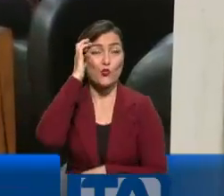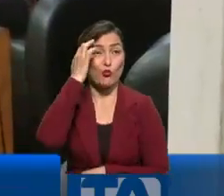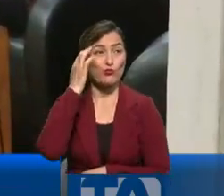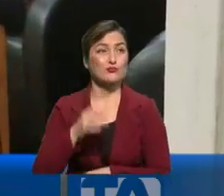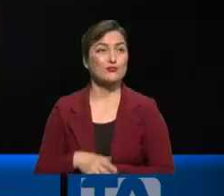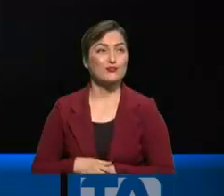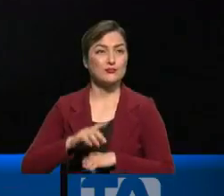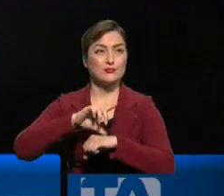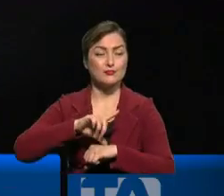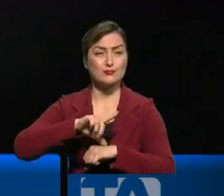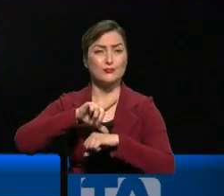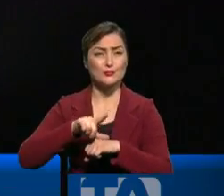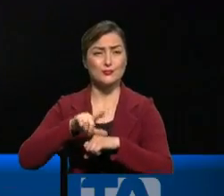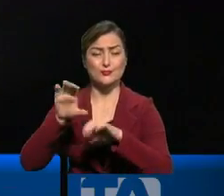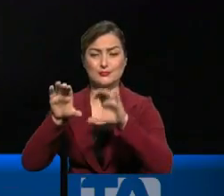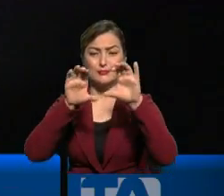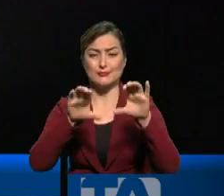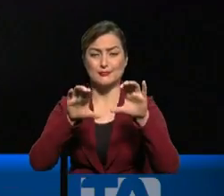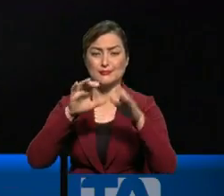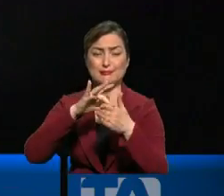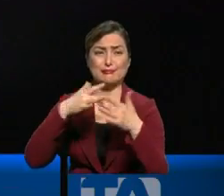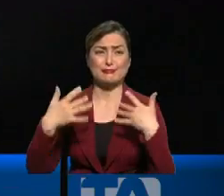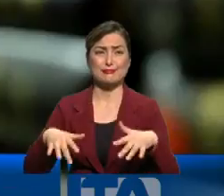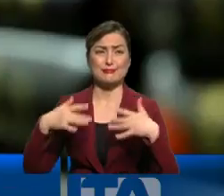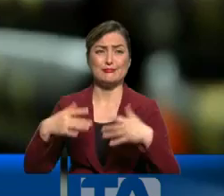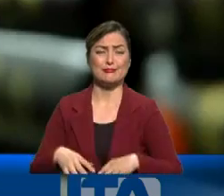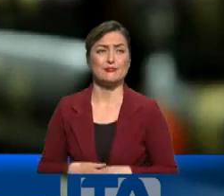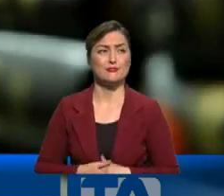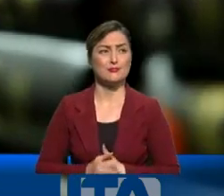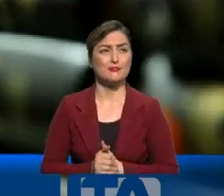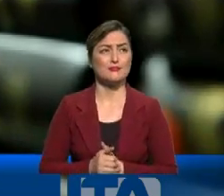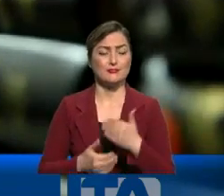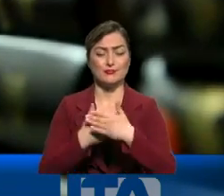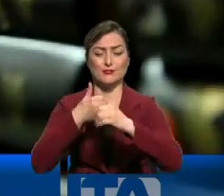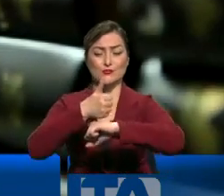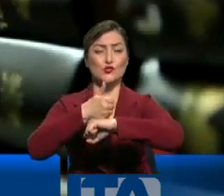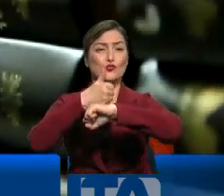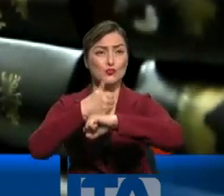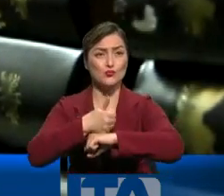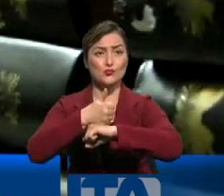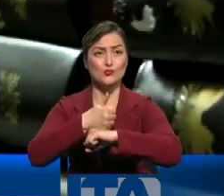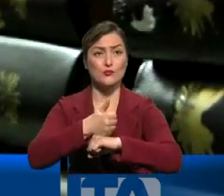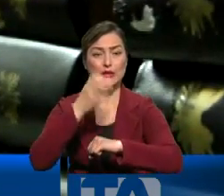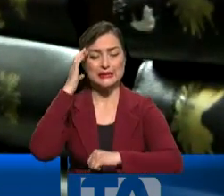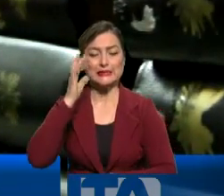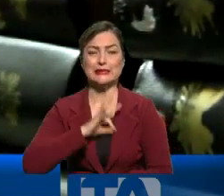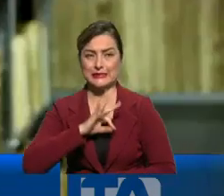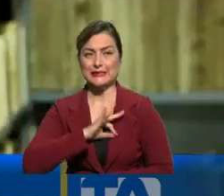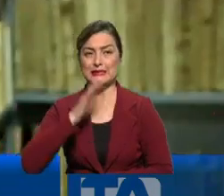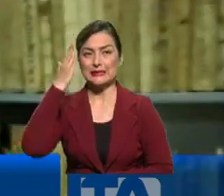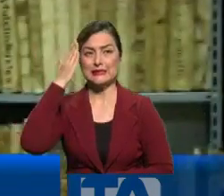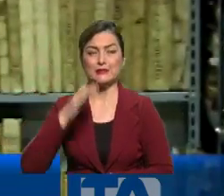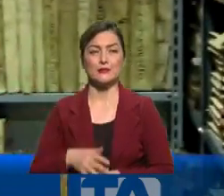afirma que cada minuto que esas piezas estén ahí, están en peligro. Las nuevas autoridades también están conscientes del